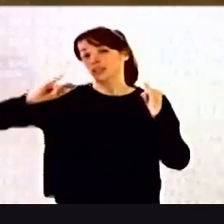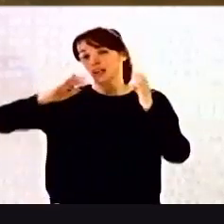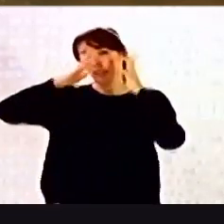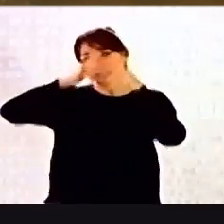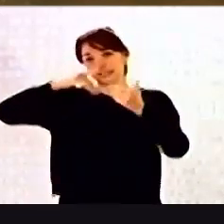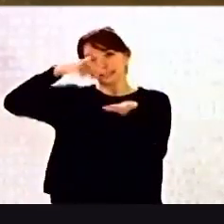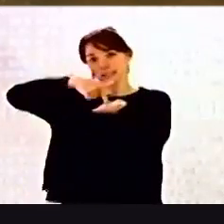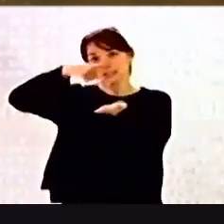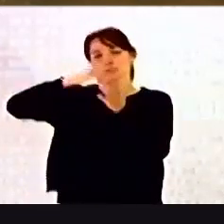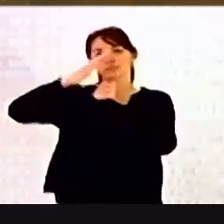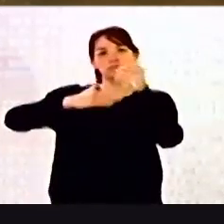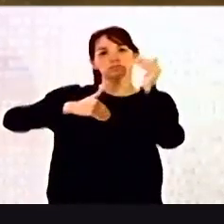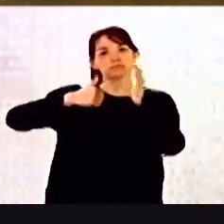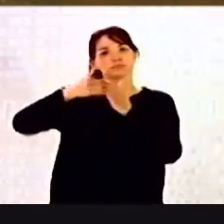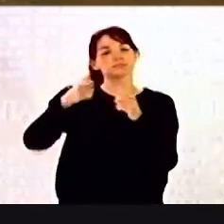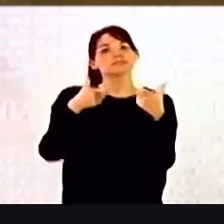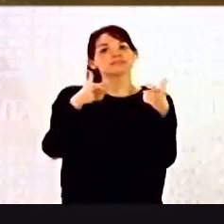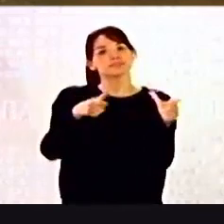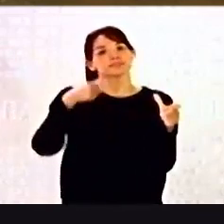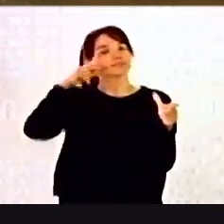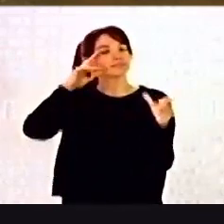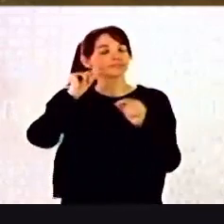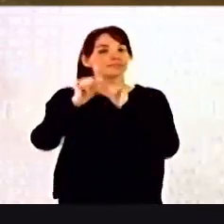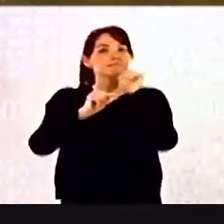nuestros servicios de epidemiología, es del